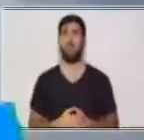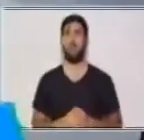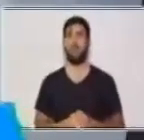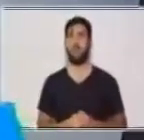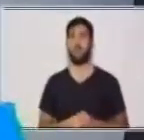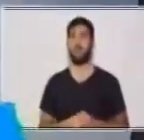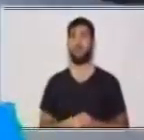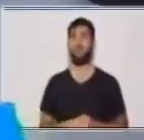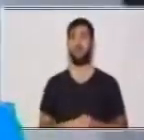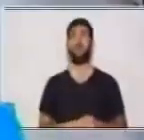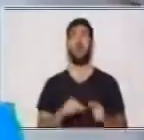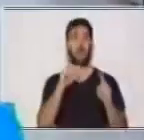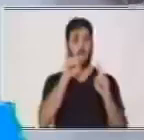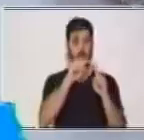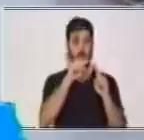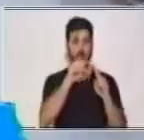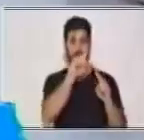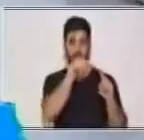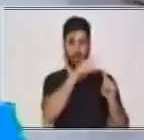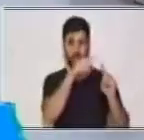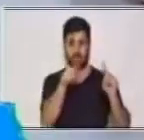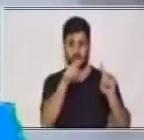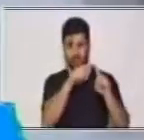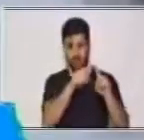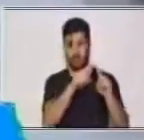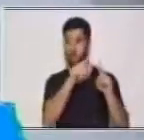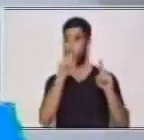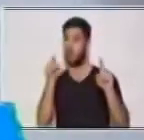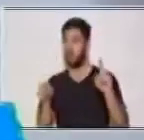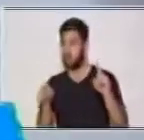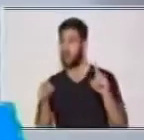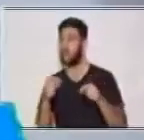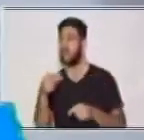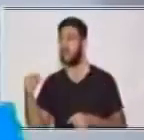¿de quién? Del ángulo alfa, va a ser igual